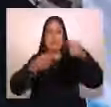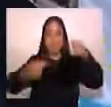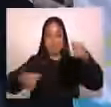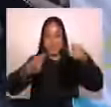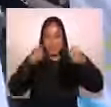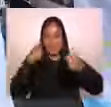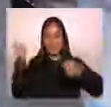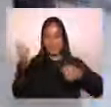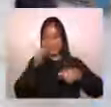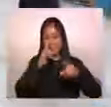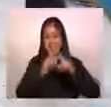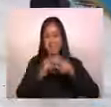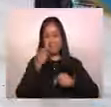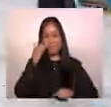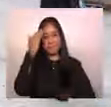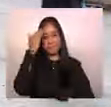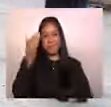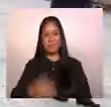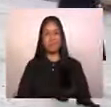Rosario.